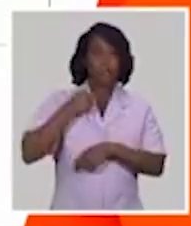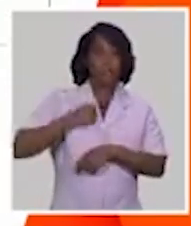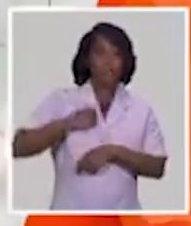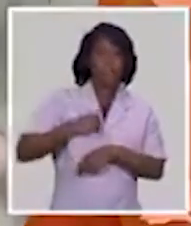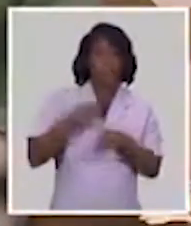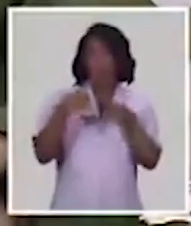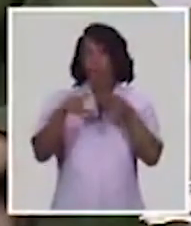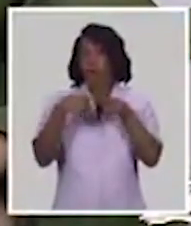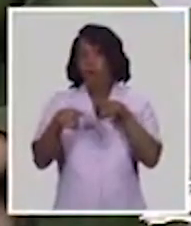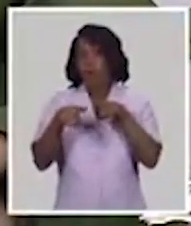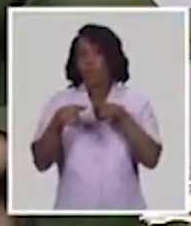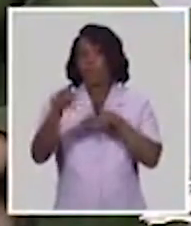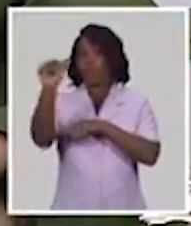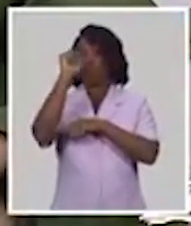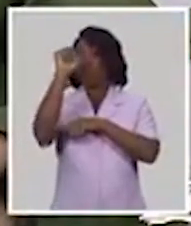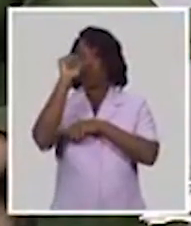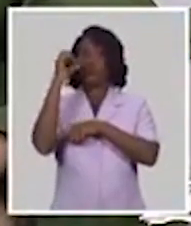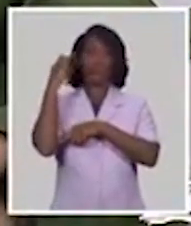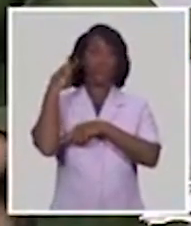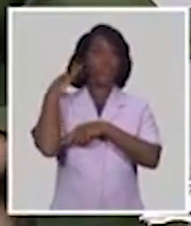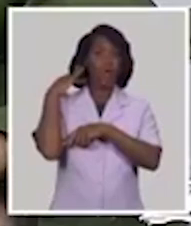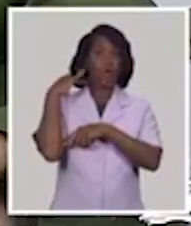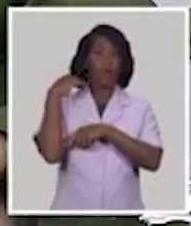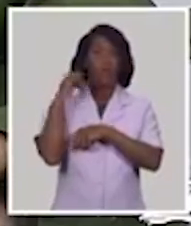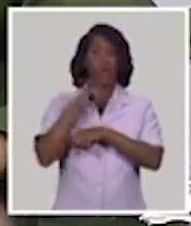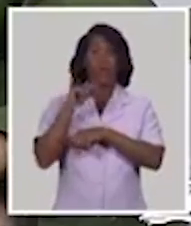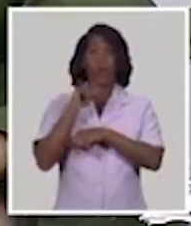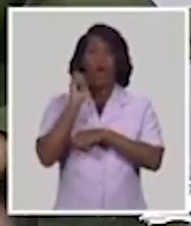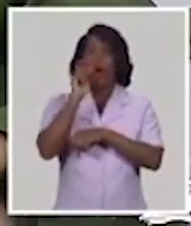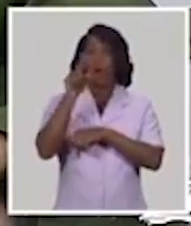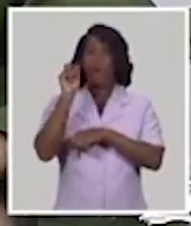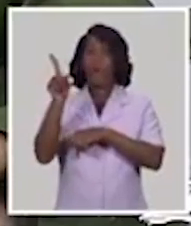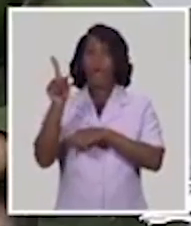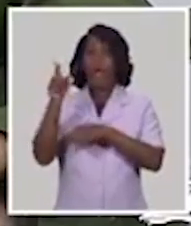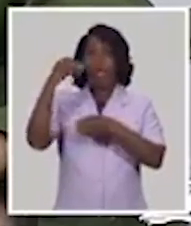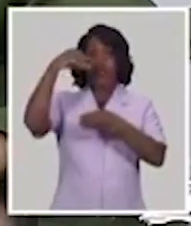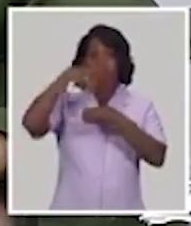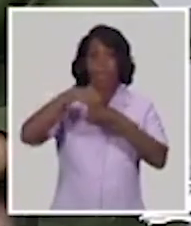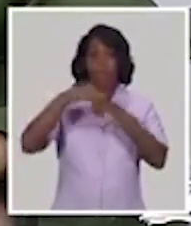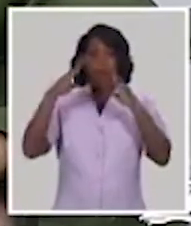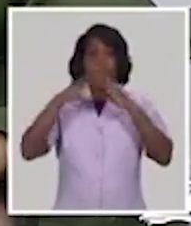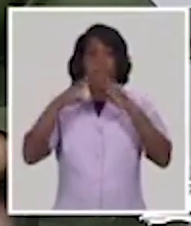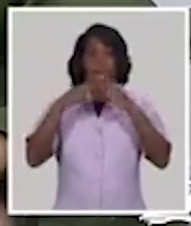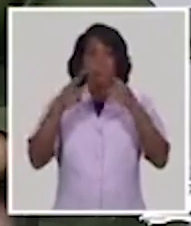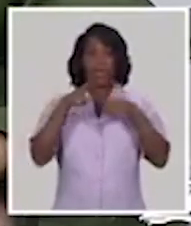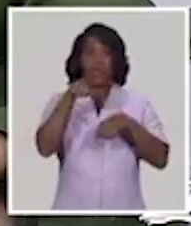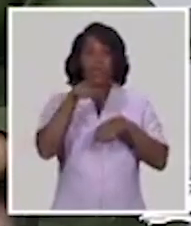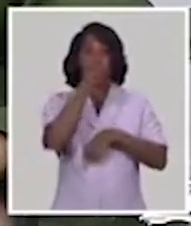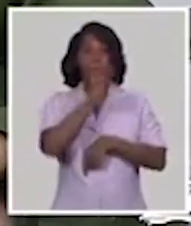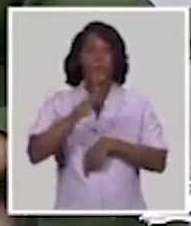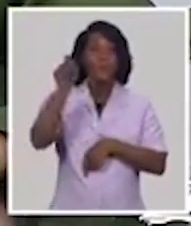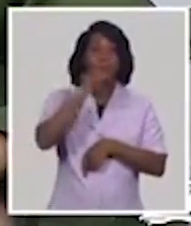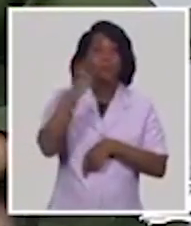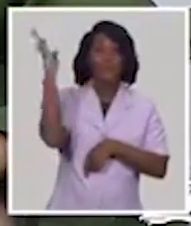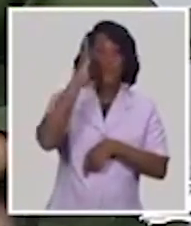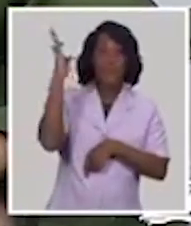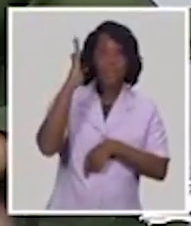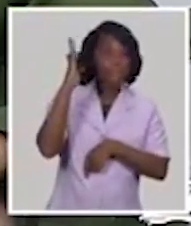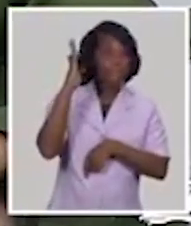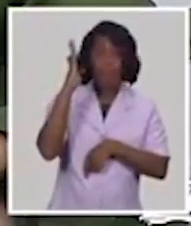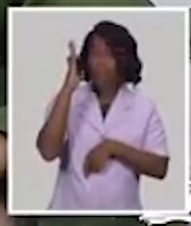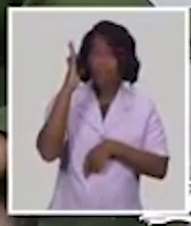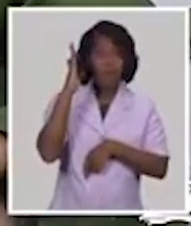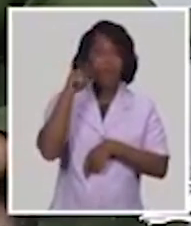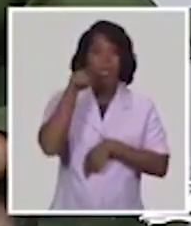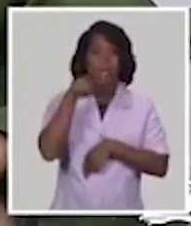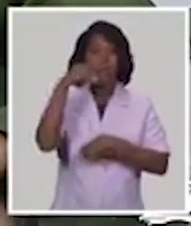se autorizó vender bebidas alcohólicas para llevar y consumir en la casa. No para hacer fiesta, es para consumir ahí en familia, y no